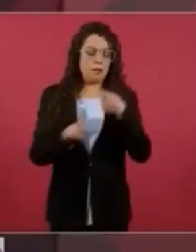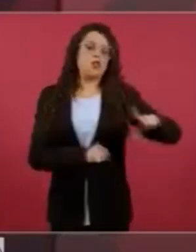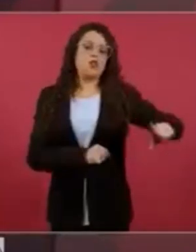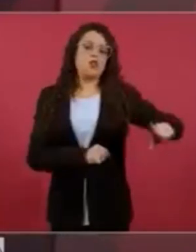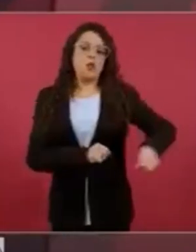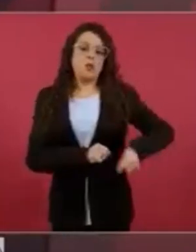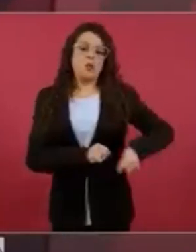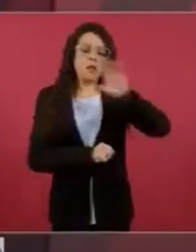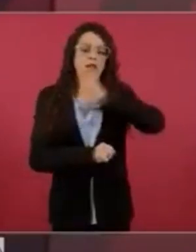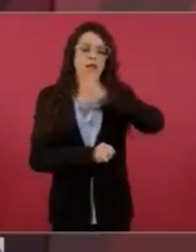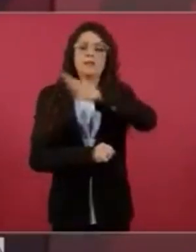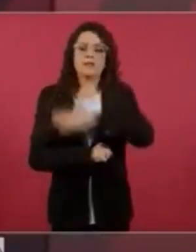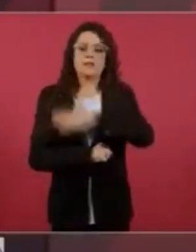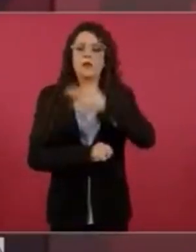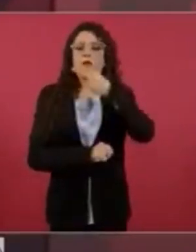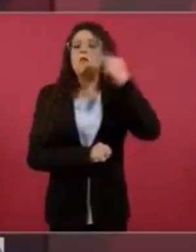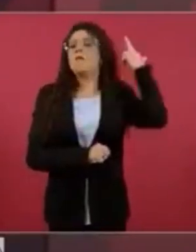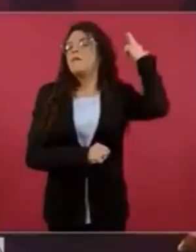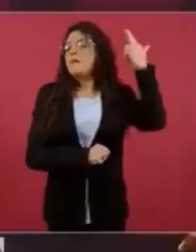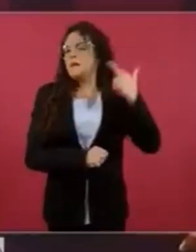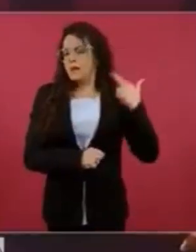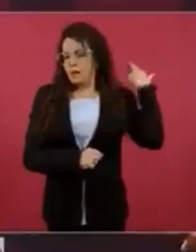rey, pero